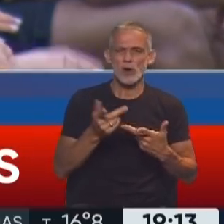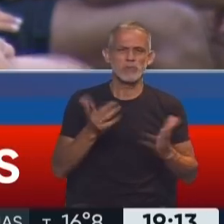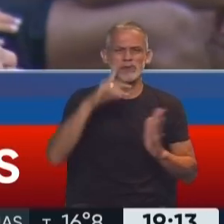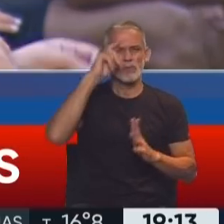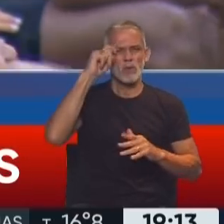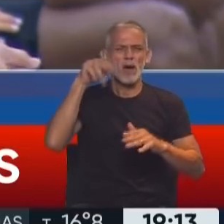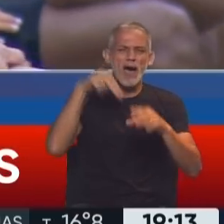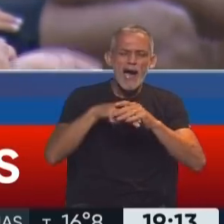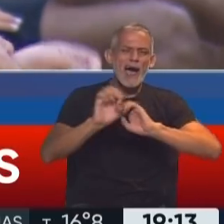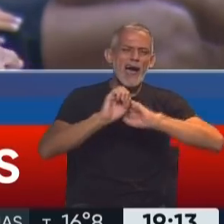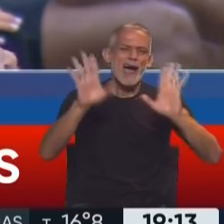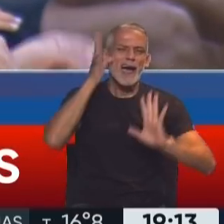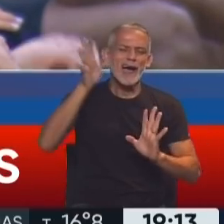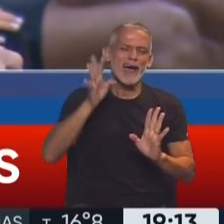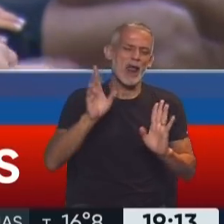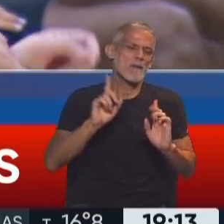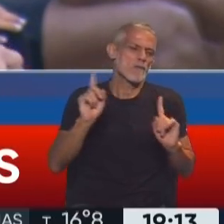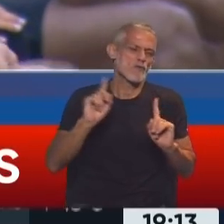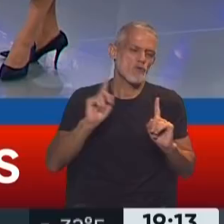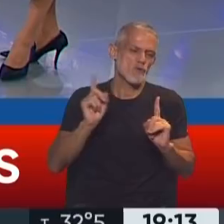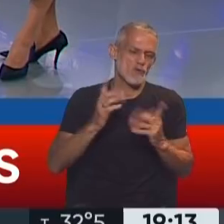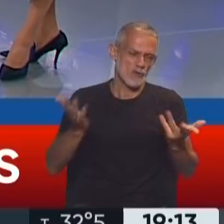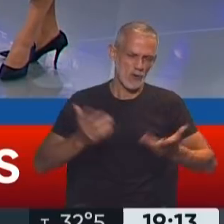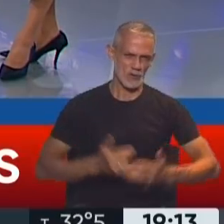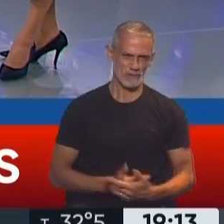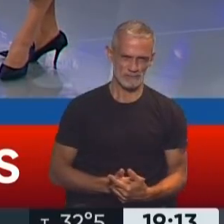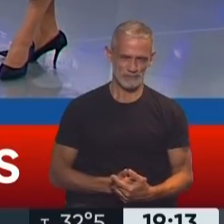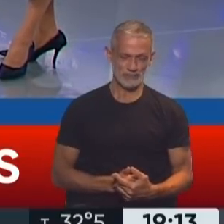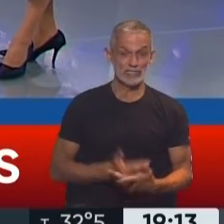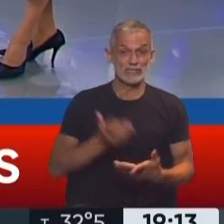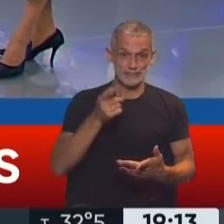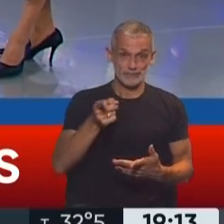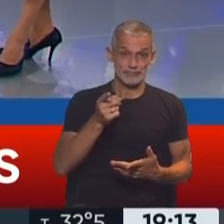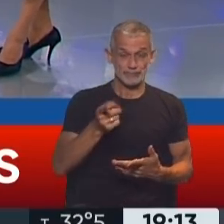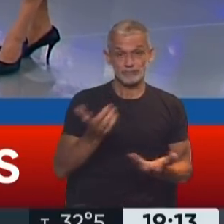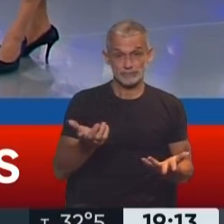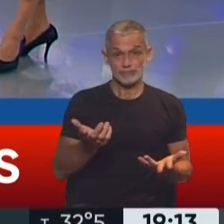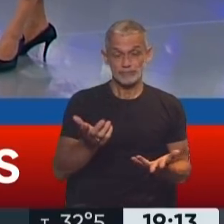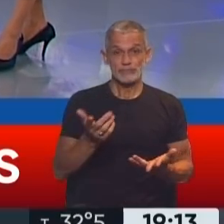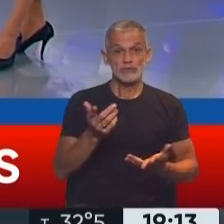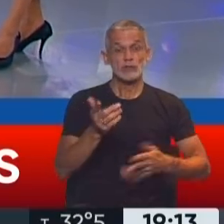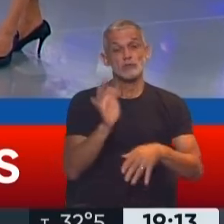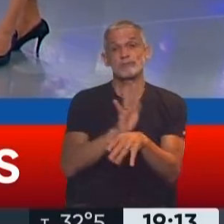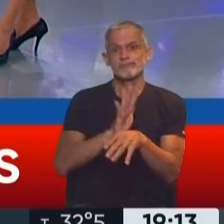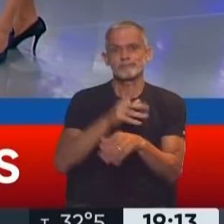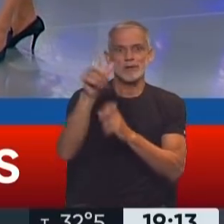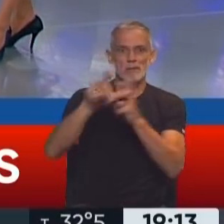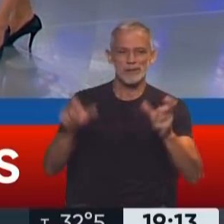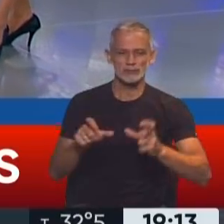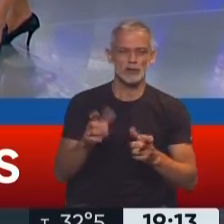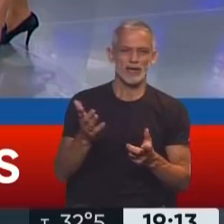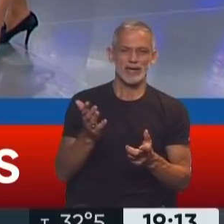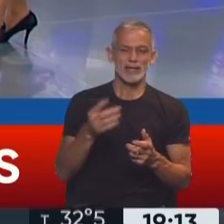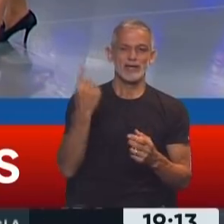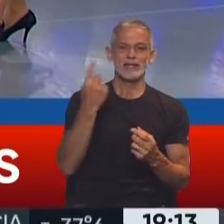van a ser un caso muy, muy severo. Y eso es un llamado a aquellos que